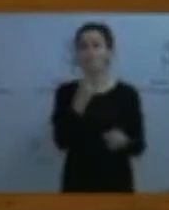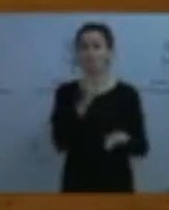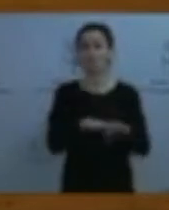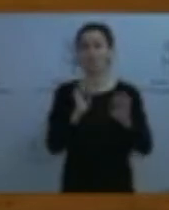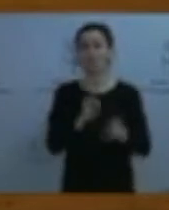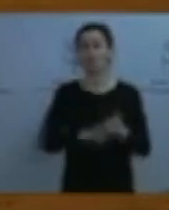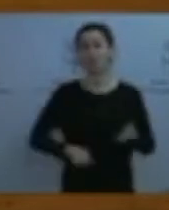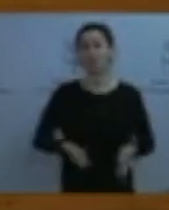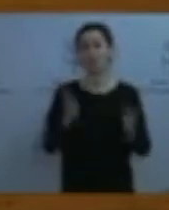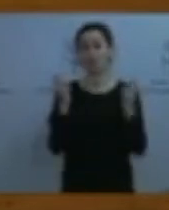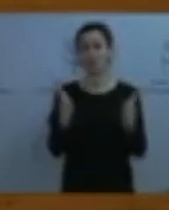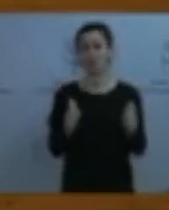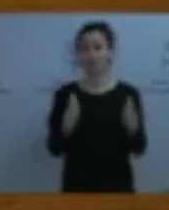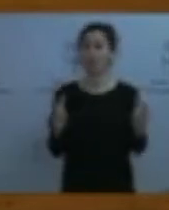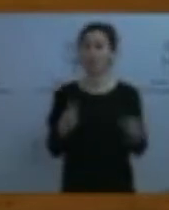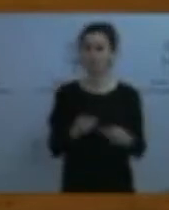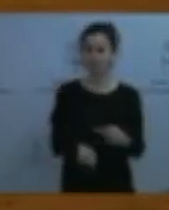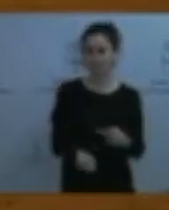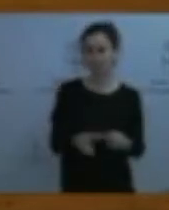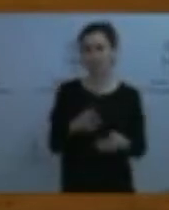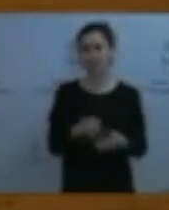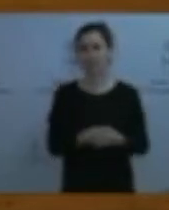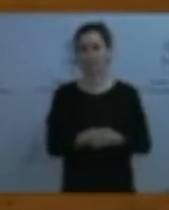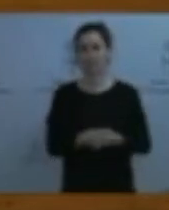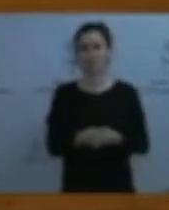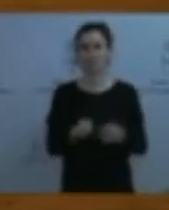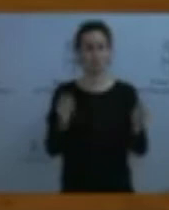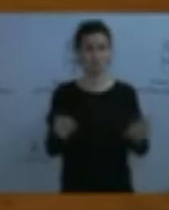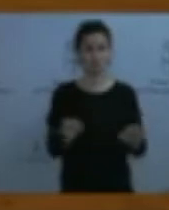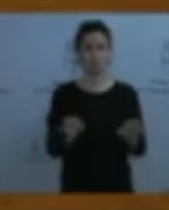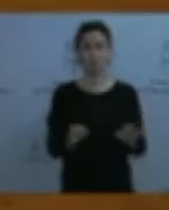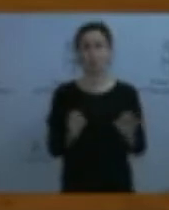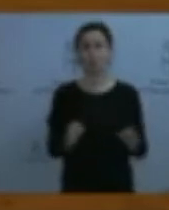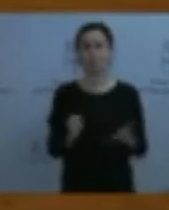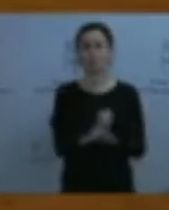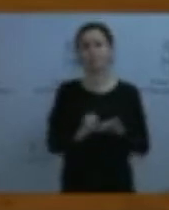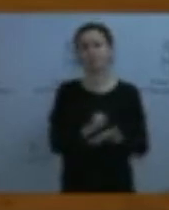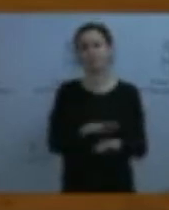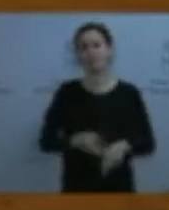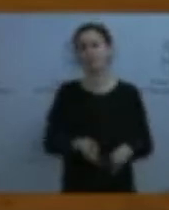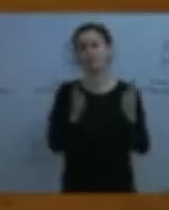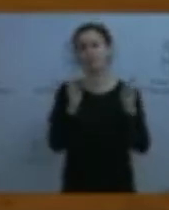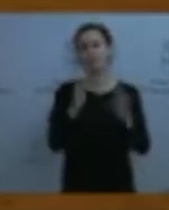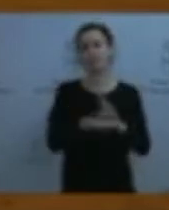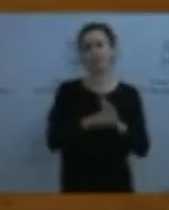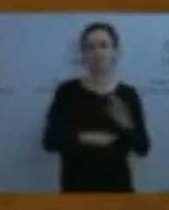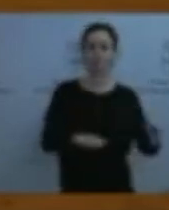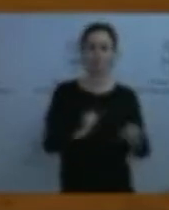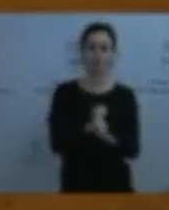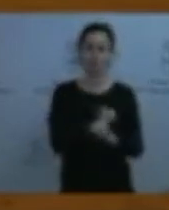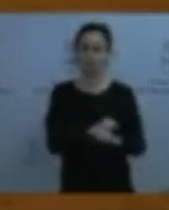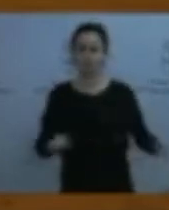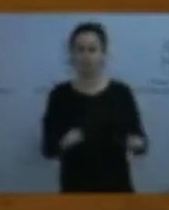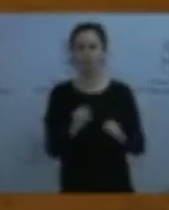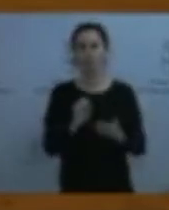permiso de residencia. Se están recortando, se están expidiendo visados de 2 años para trabajar en determinadas condiciones, posibles